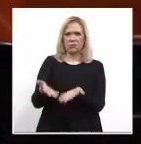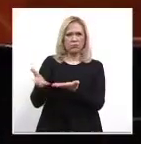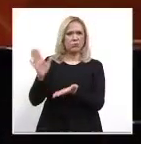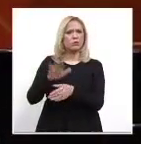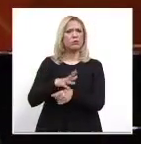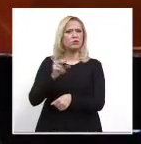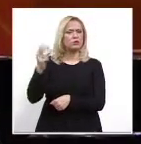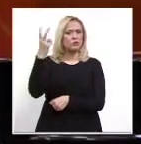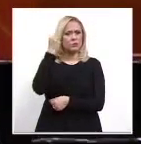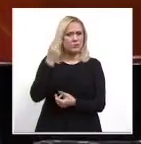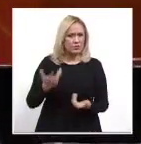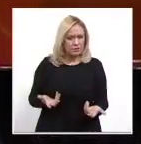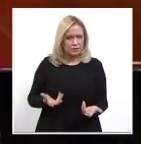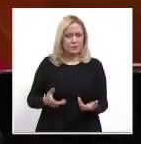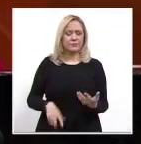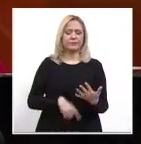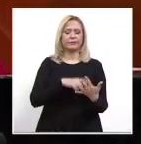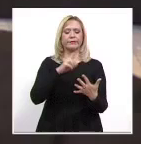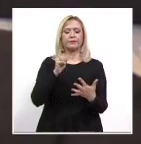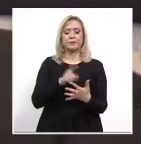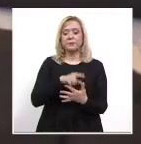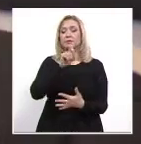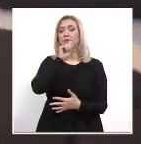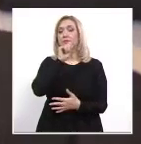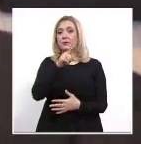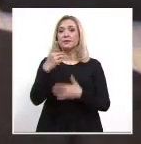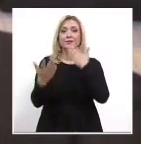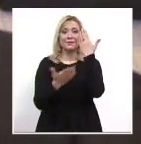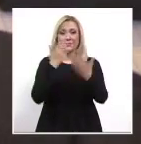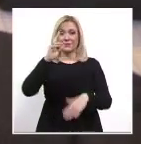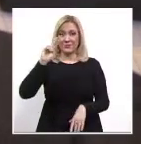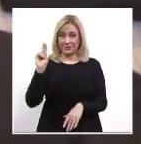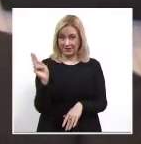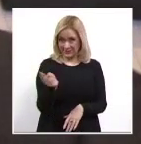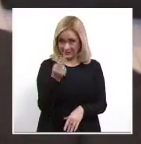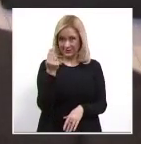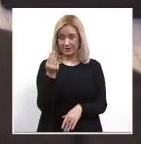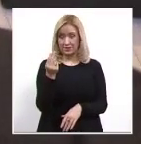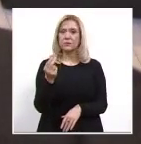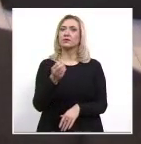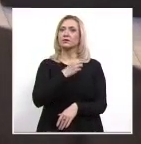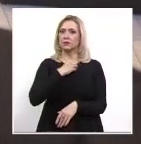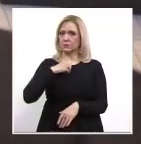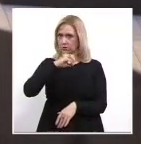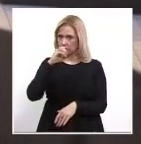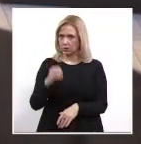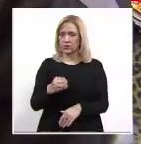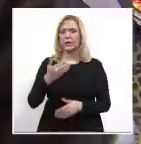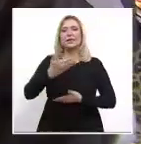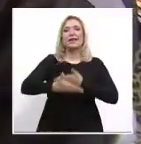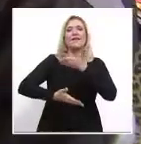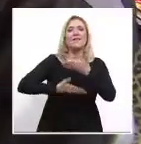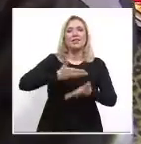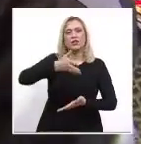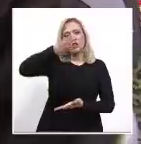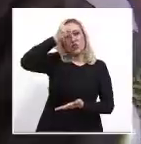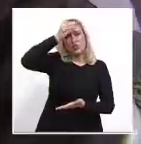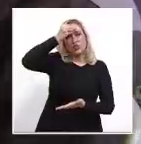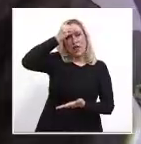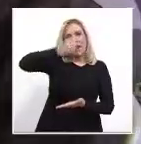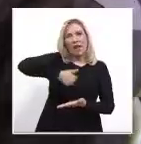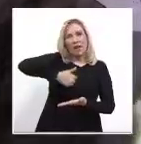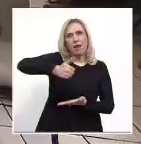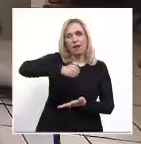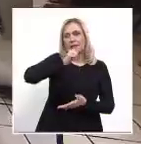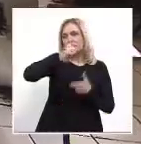que las personas que realizan estudios de educación superior están obligadas a prestar su servicio social,